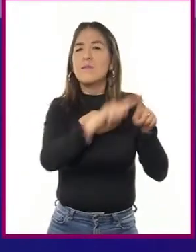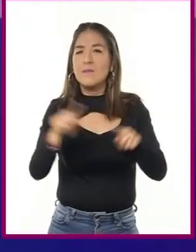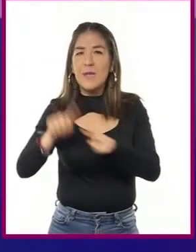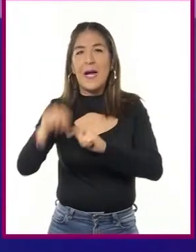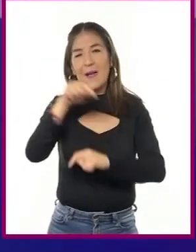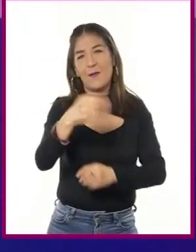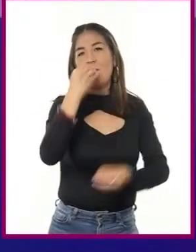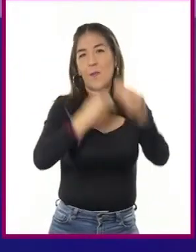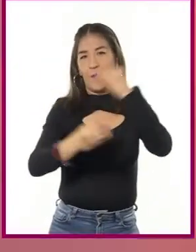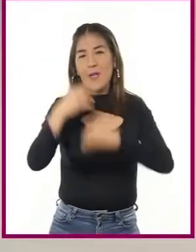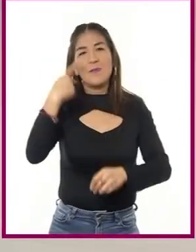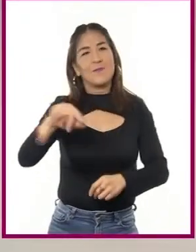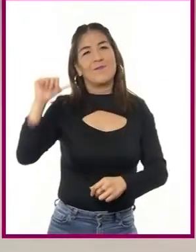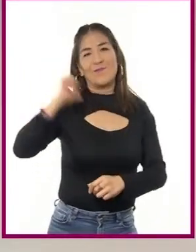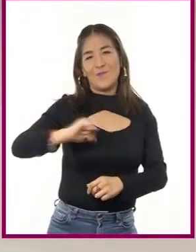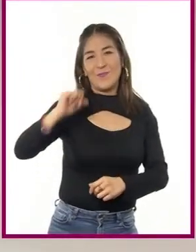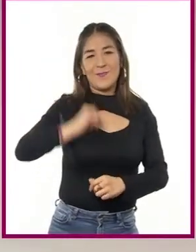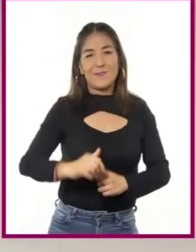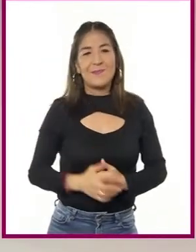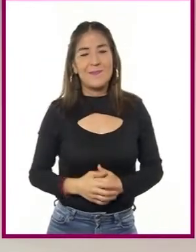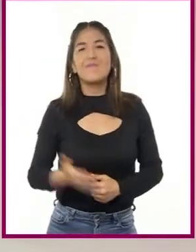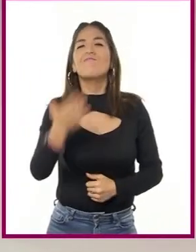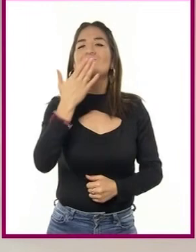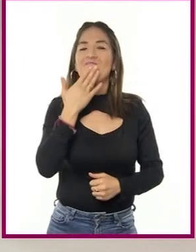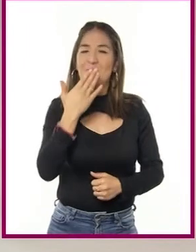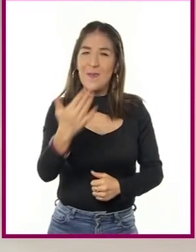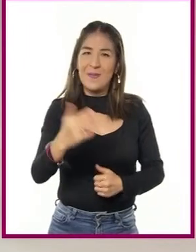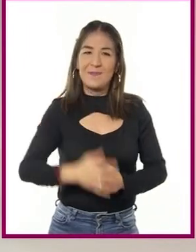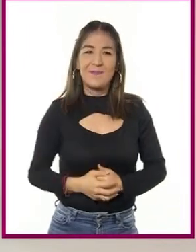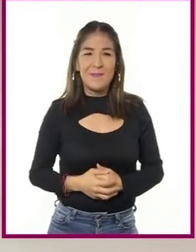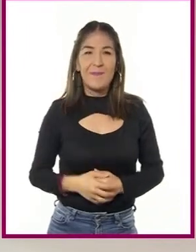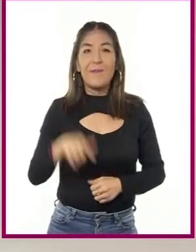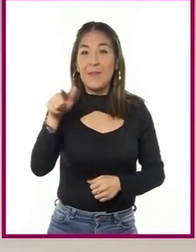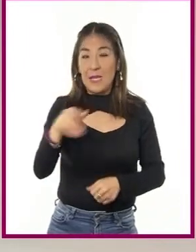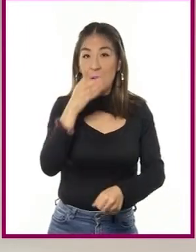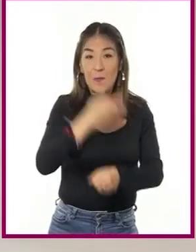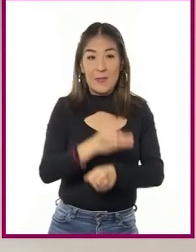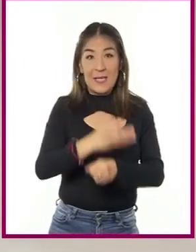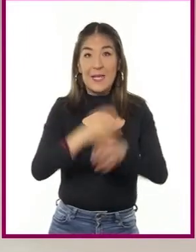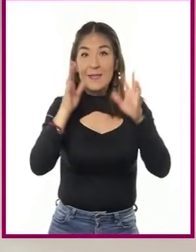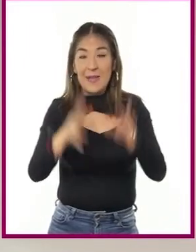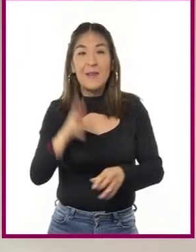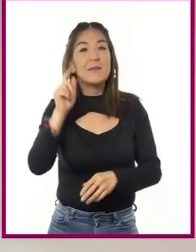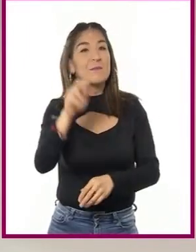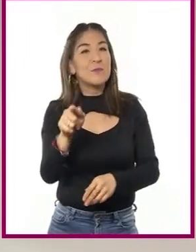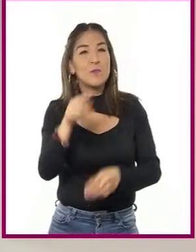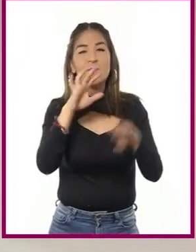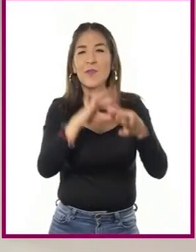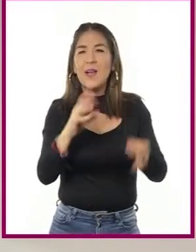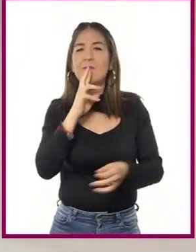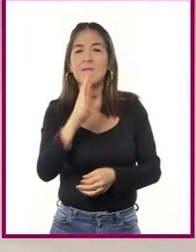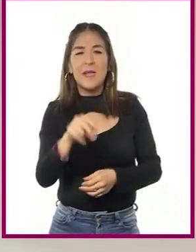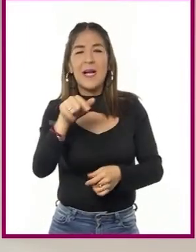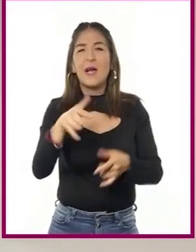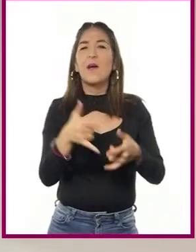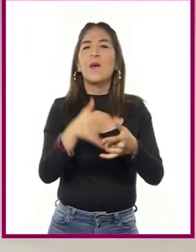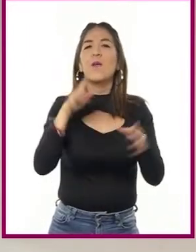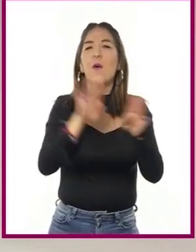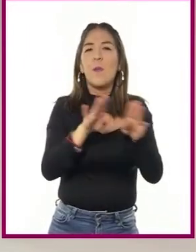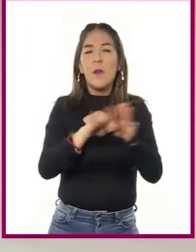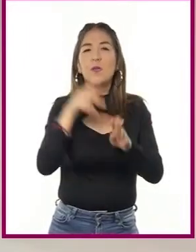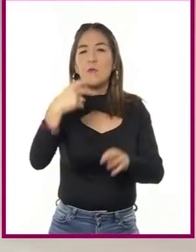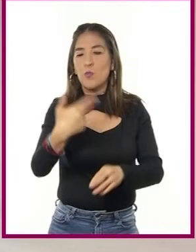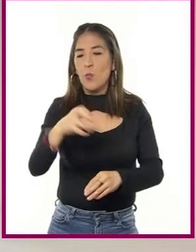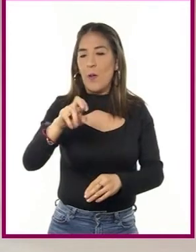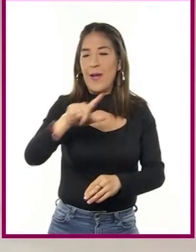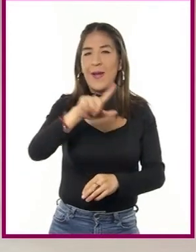los alimentos autóctonos. Muy bien. Y ya que haces mención de la huella histórica y social, te quiero